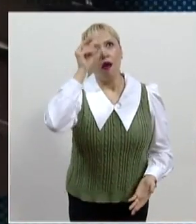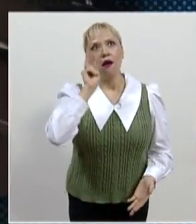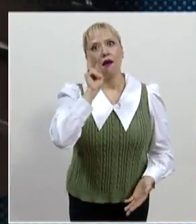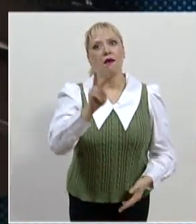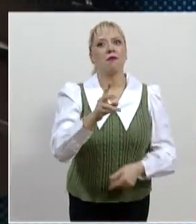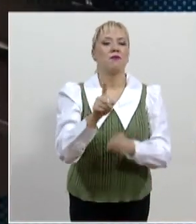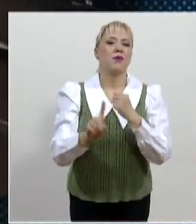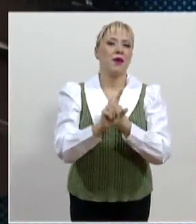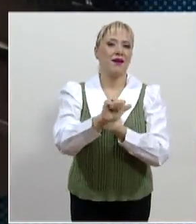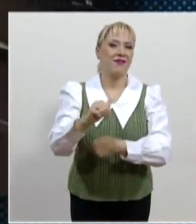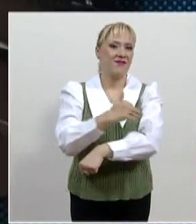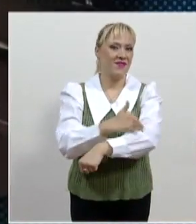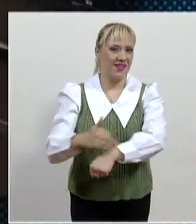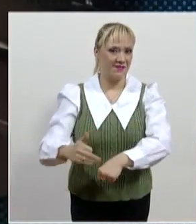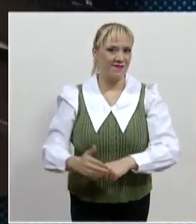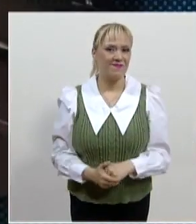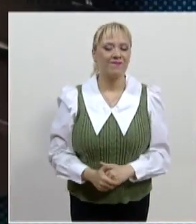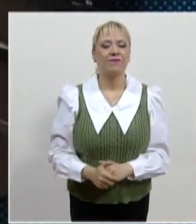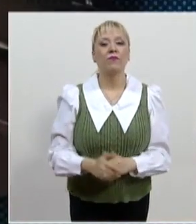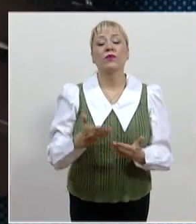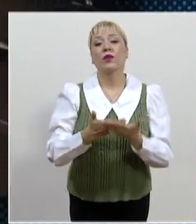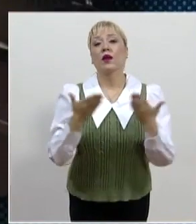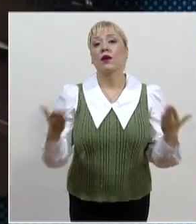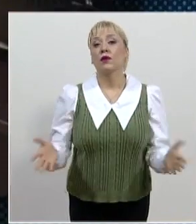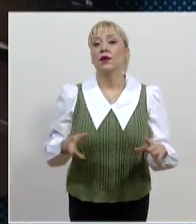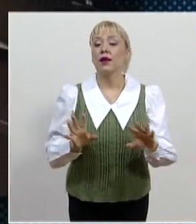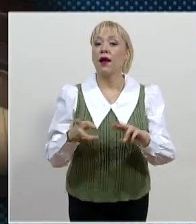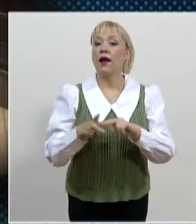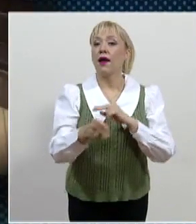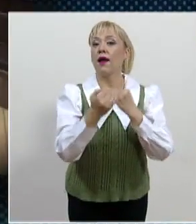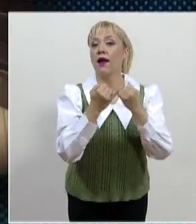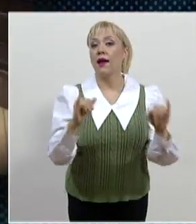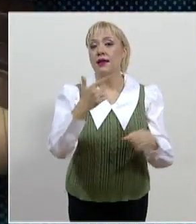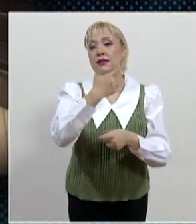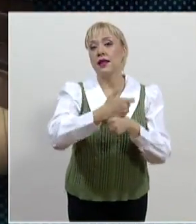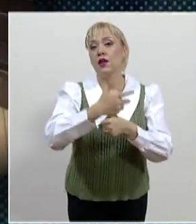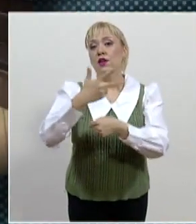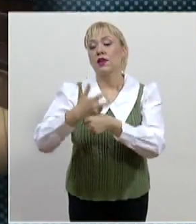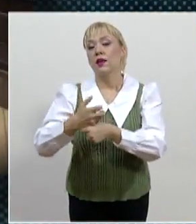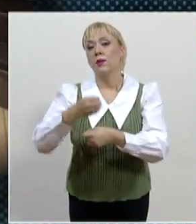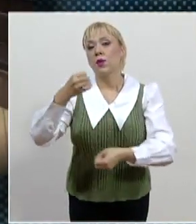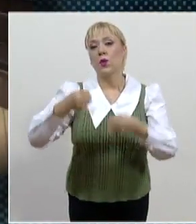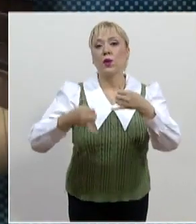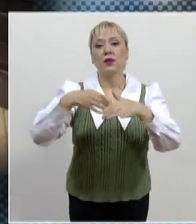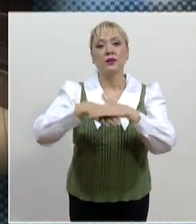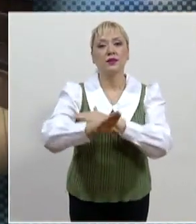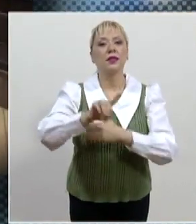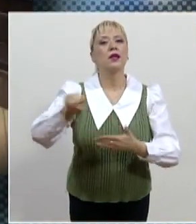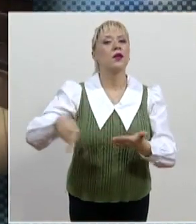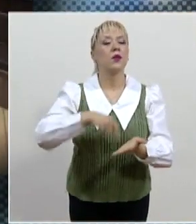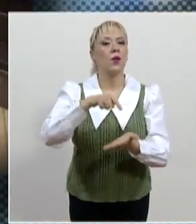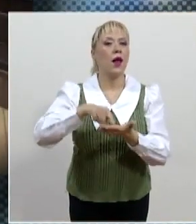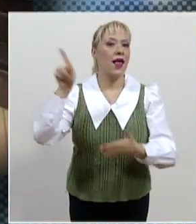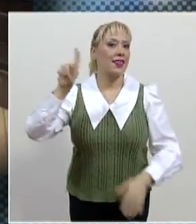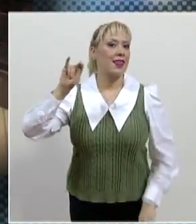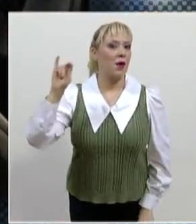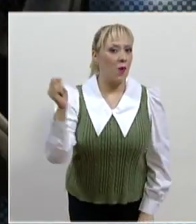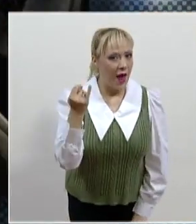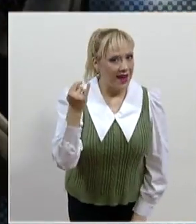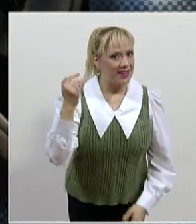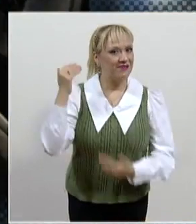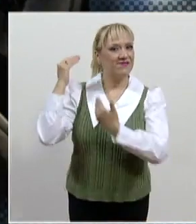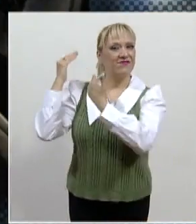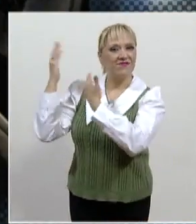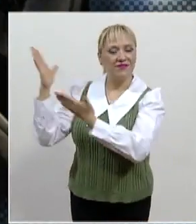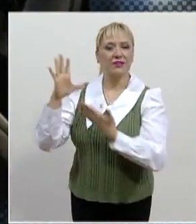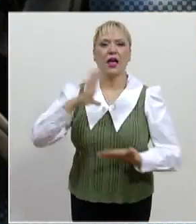Baja California inauguró los juzgados séptimo y octavo familiar, que se encuentran en el Centro de Justicia Alternativa de Tijuana. Cuentan